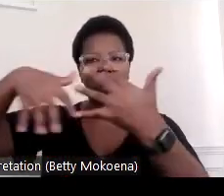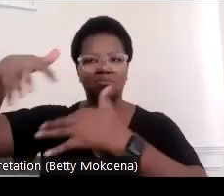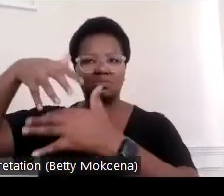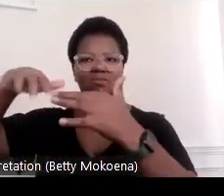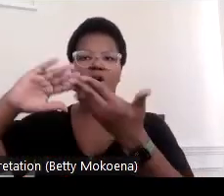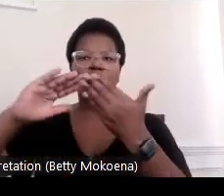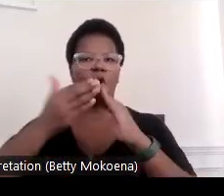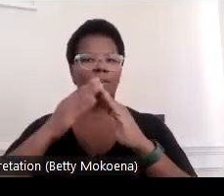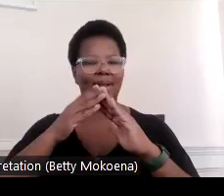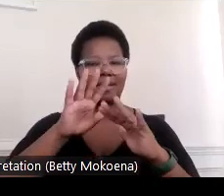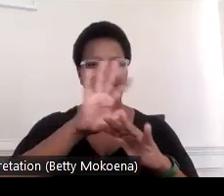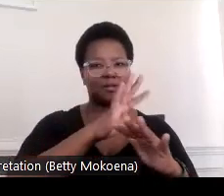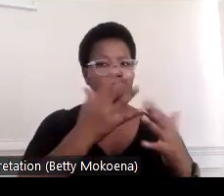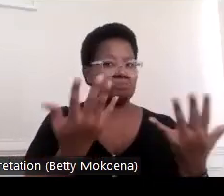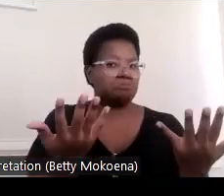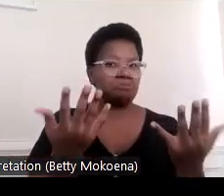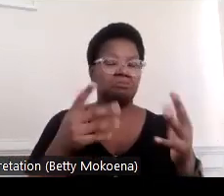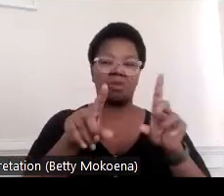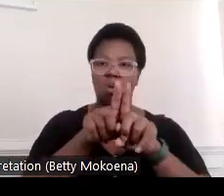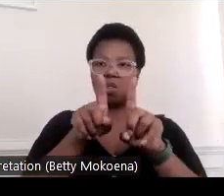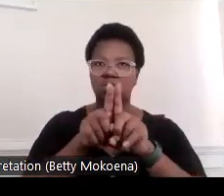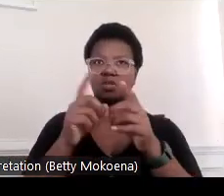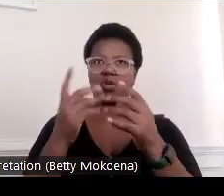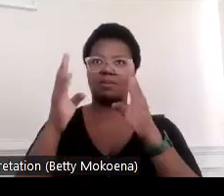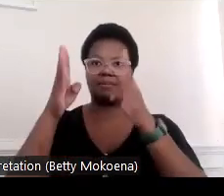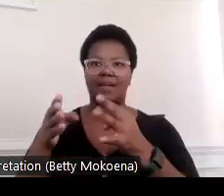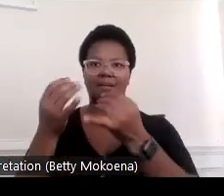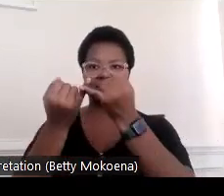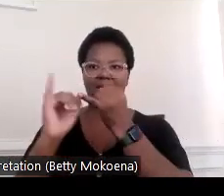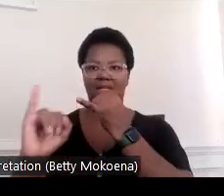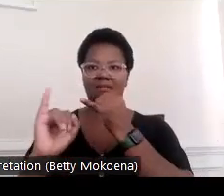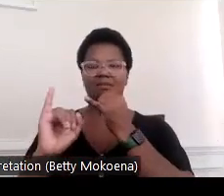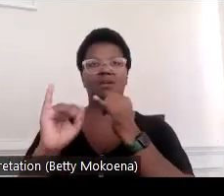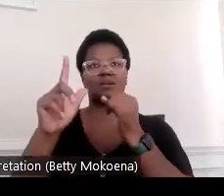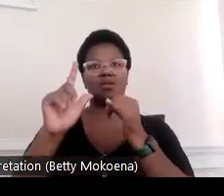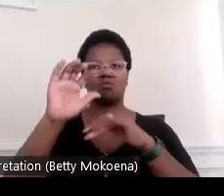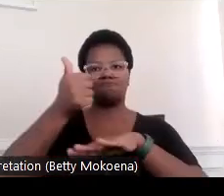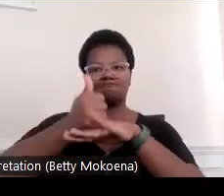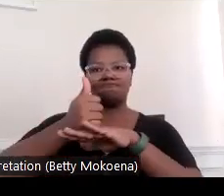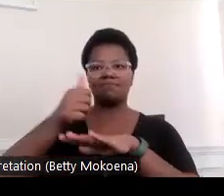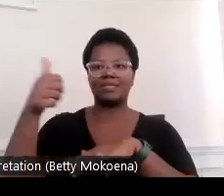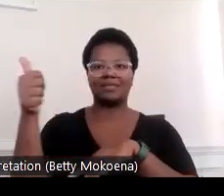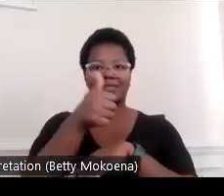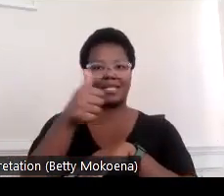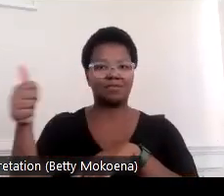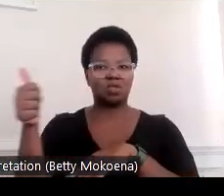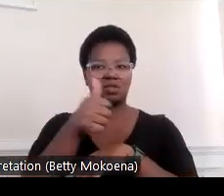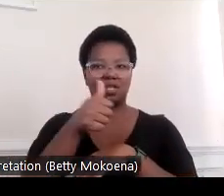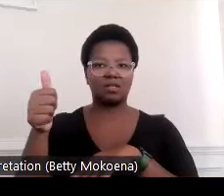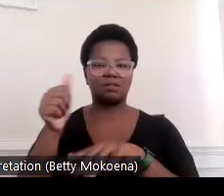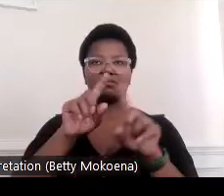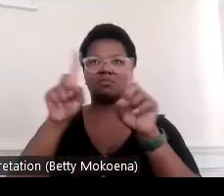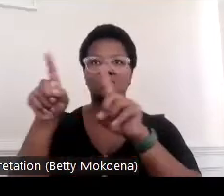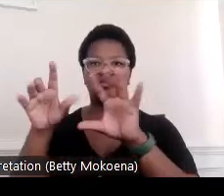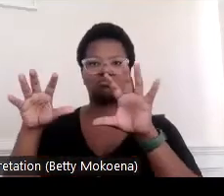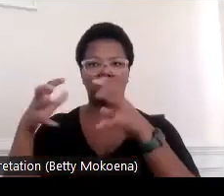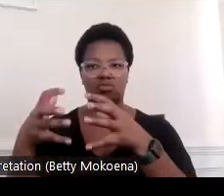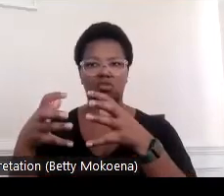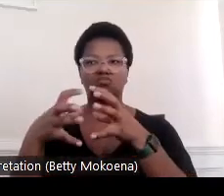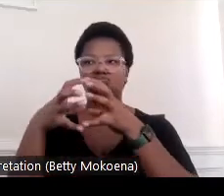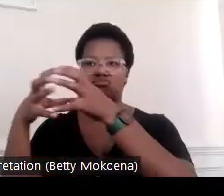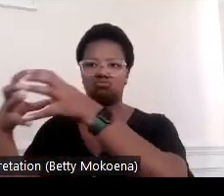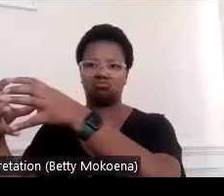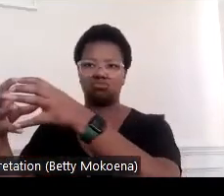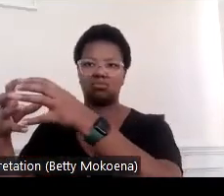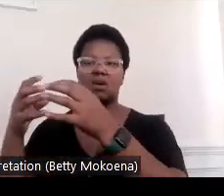apoyo en la comunidad también puede ser soporte para una persona independiente verdad hay darles a conseguir transporte sea